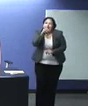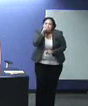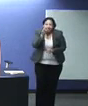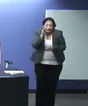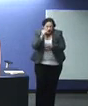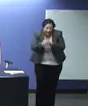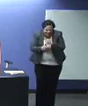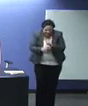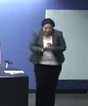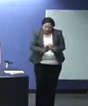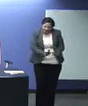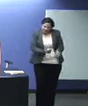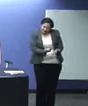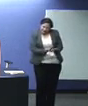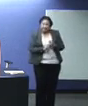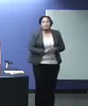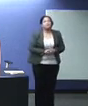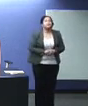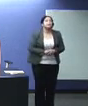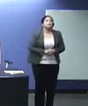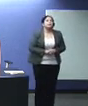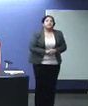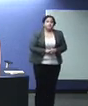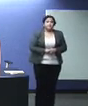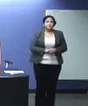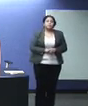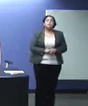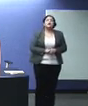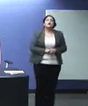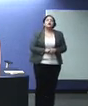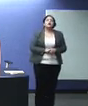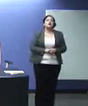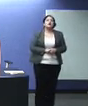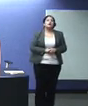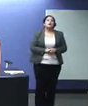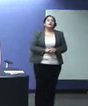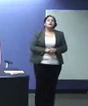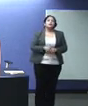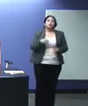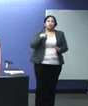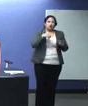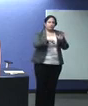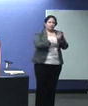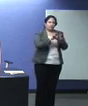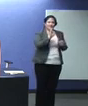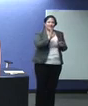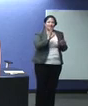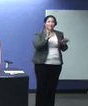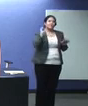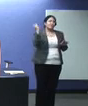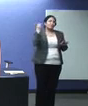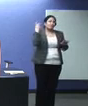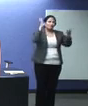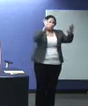ya casi acabo. Definición de discapacidad, retomo la definición de la convención. ¿Por